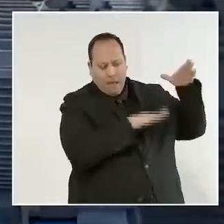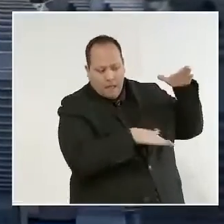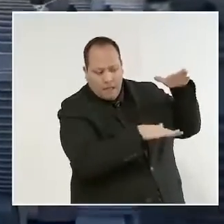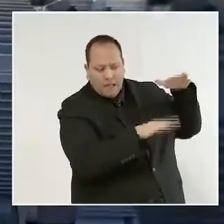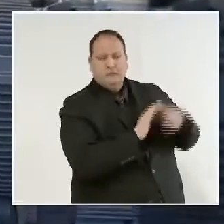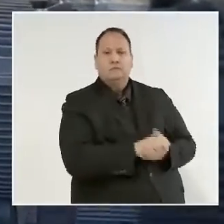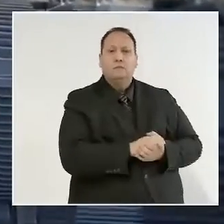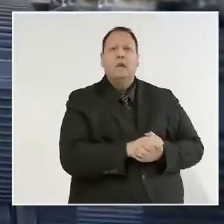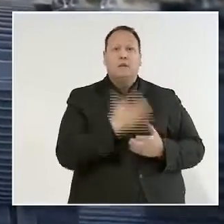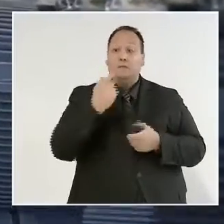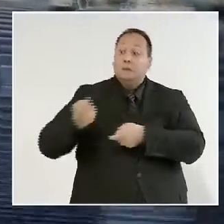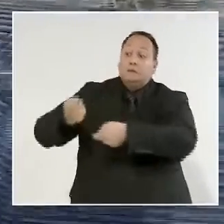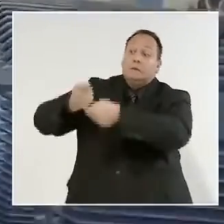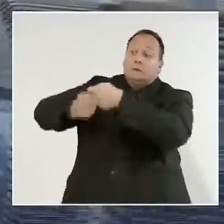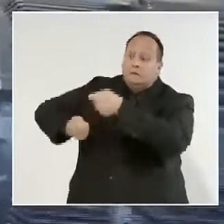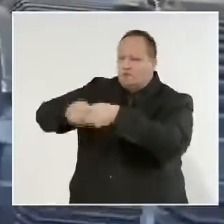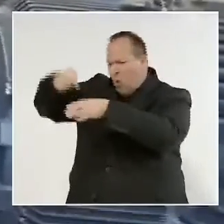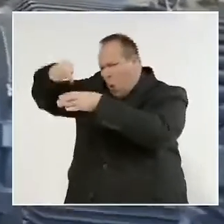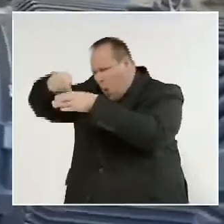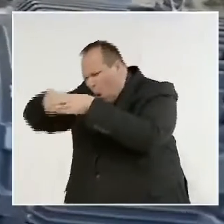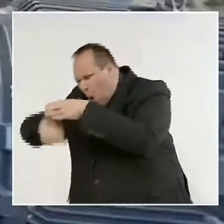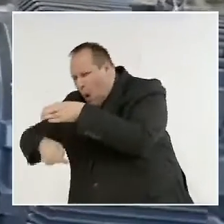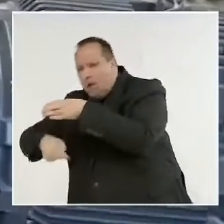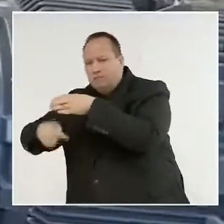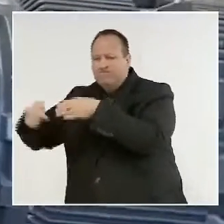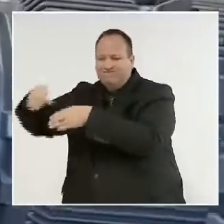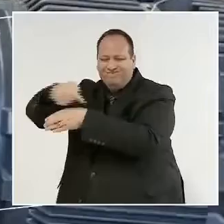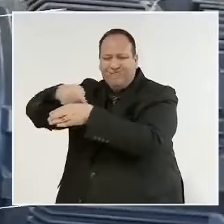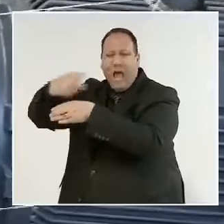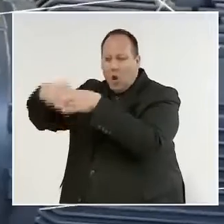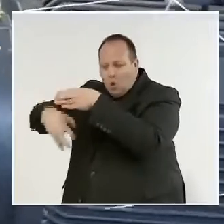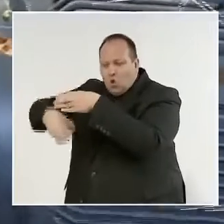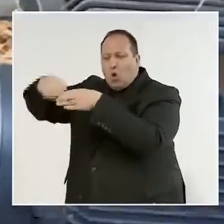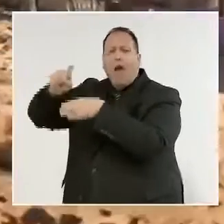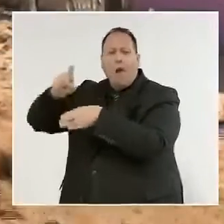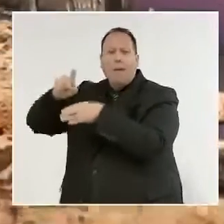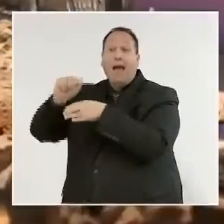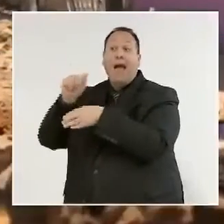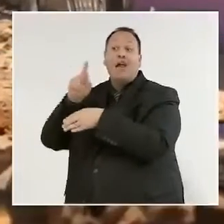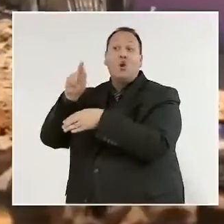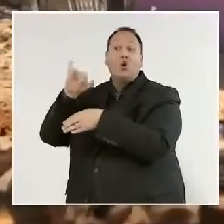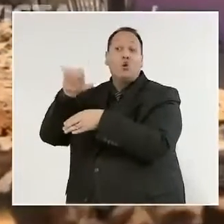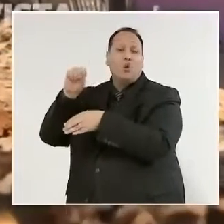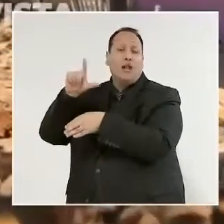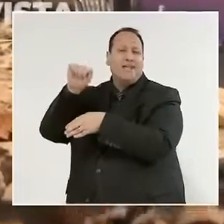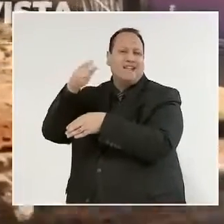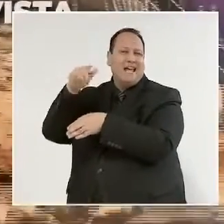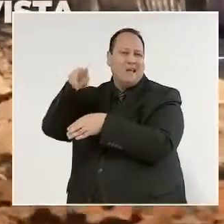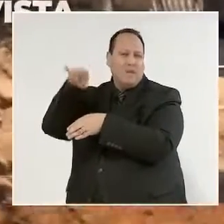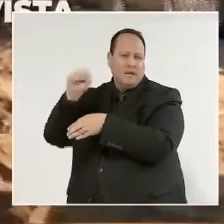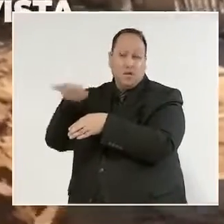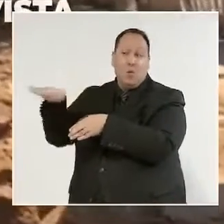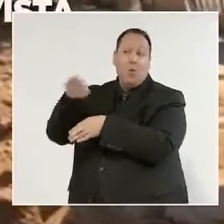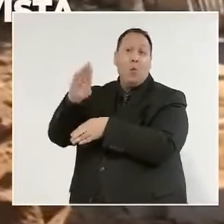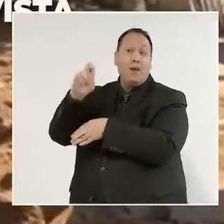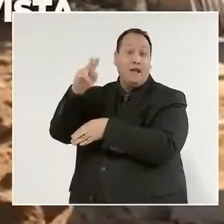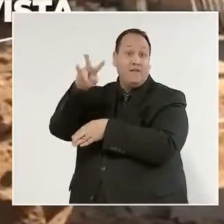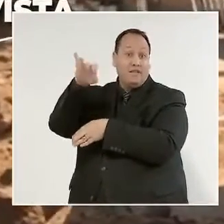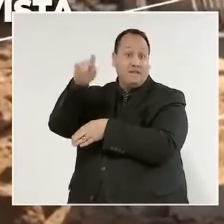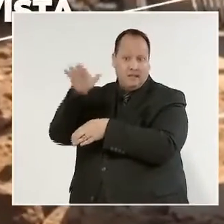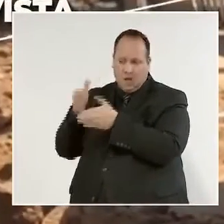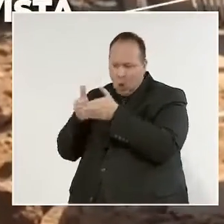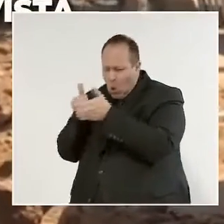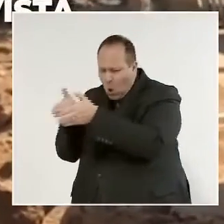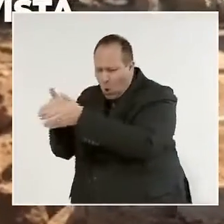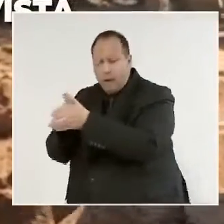de equipo de bombeo de tanque en Colonia Márquez de León, parte baja. Reposición de perforación de pozo profundo en Arroyo